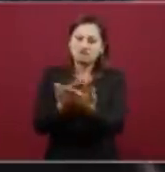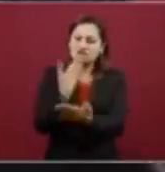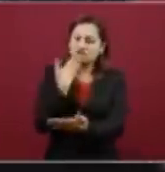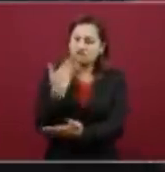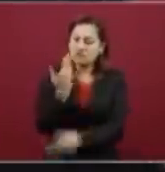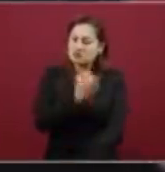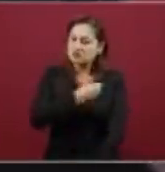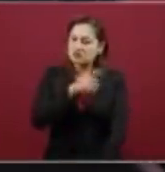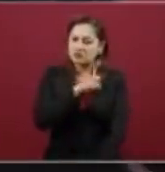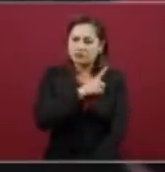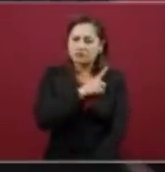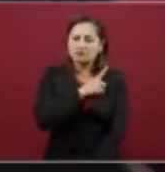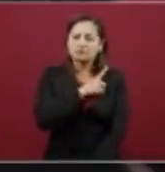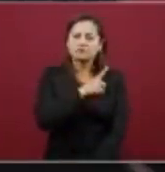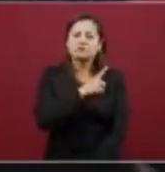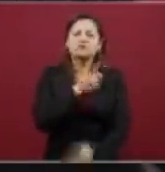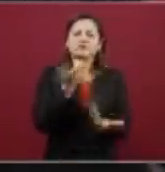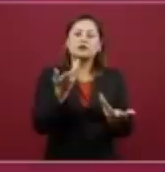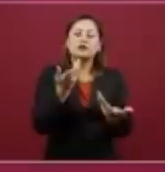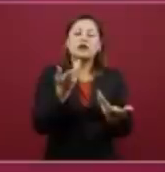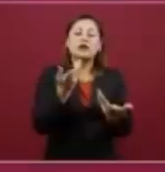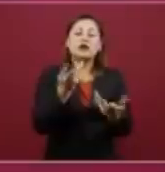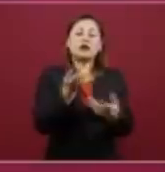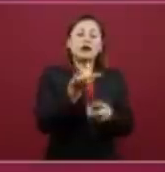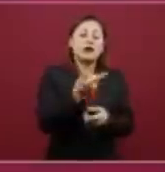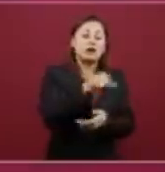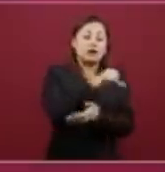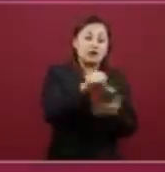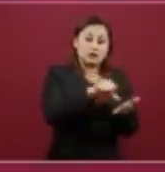clínicas de primer nivel